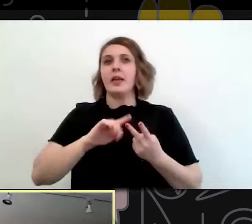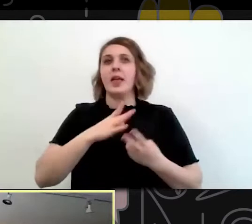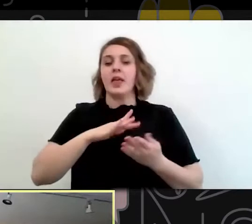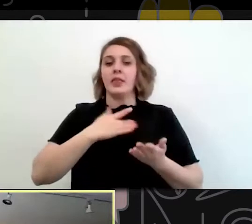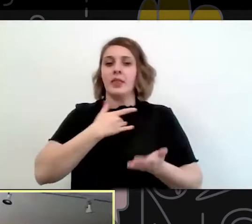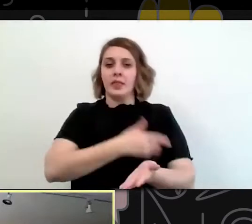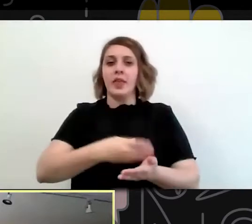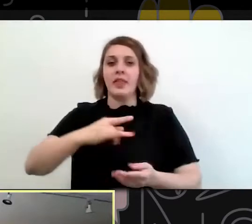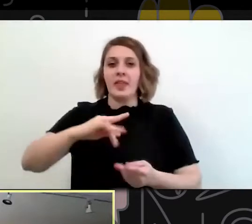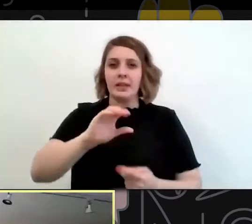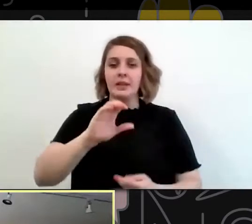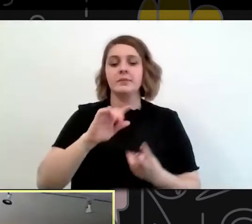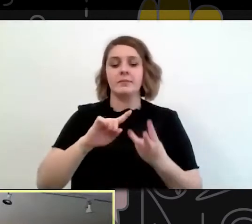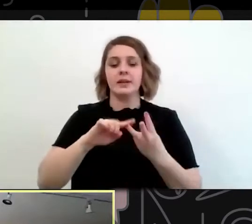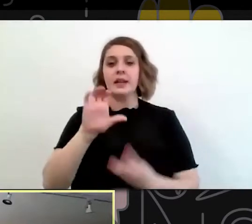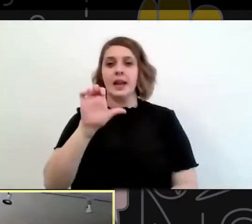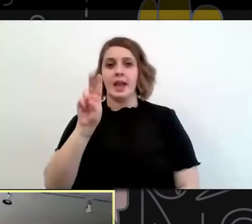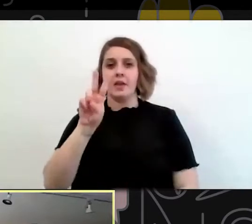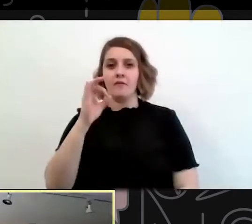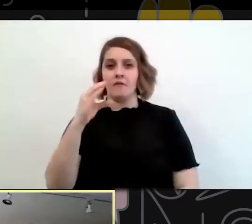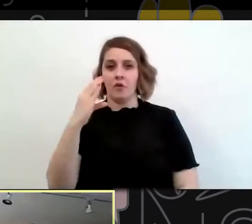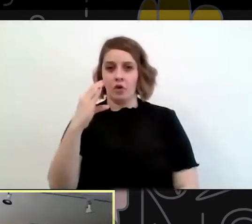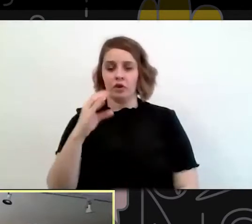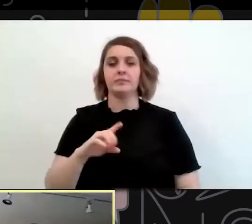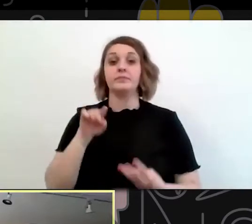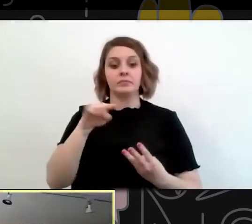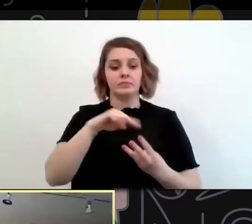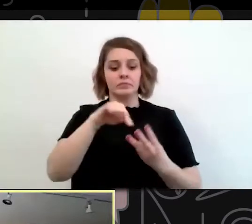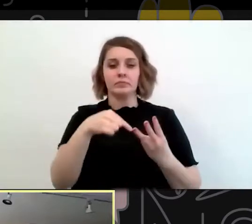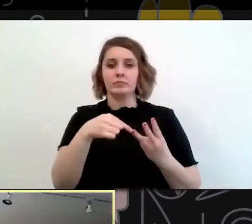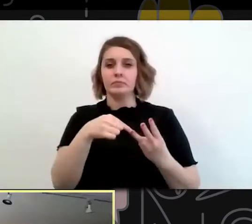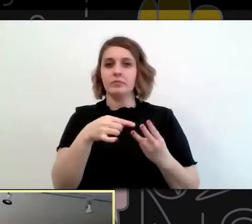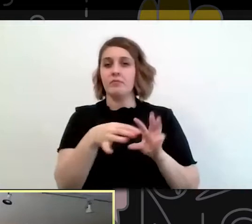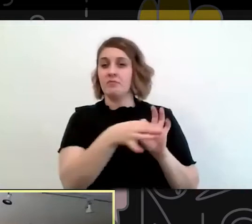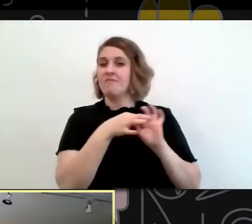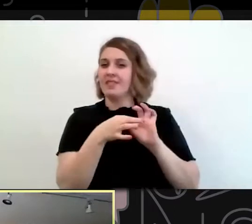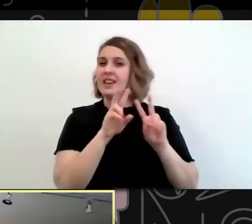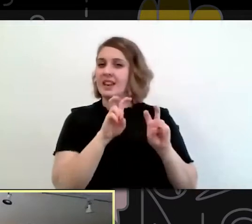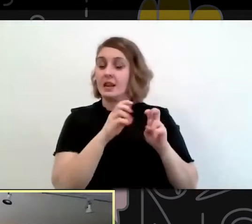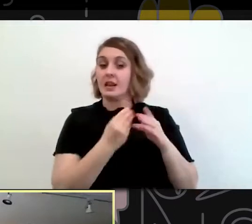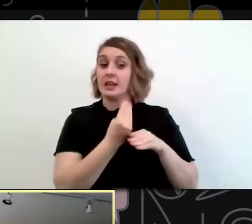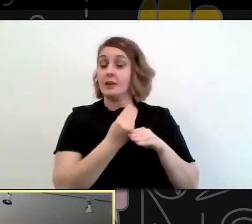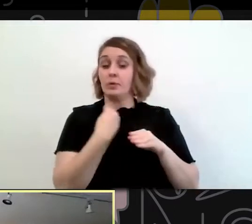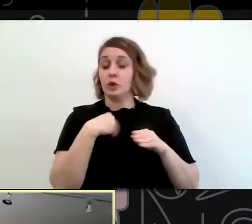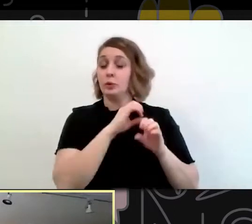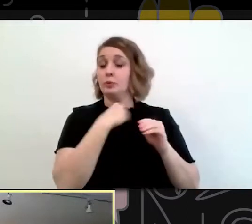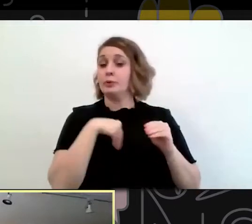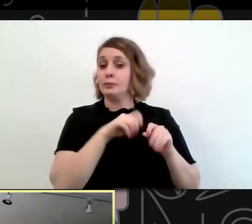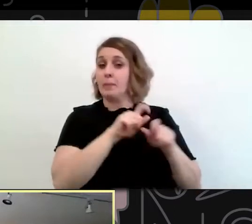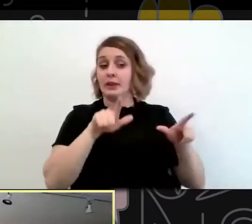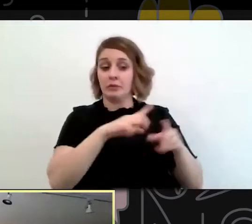el EPOC, que están en algunos aspectos comparten dispositivos y también